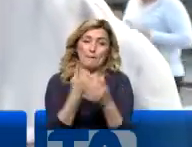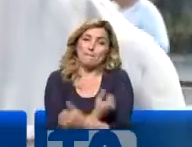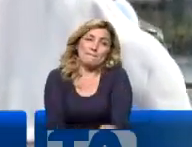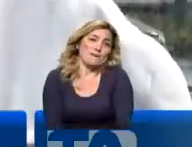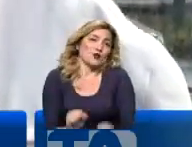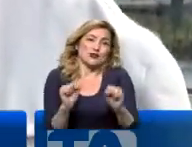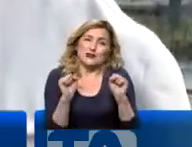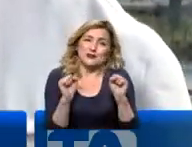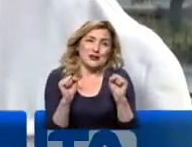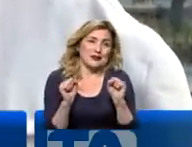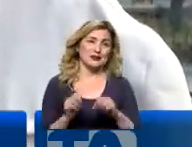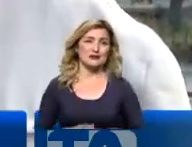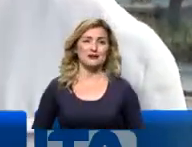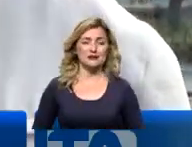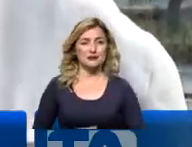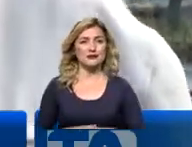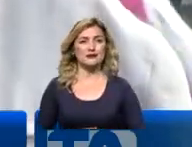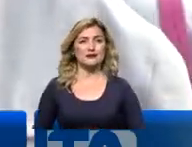imposible. Entonces,